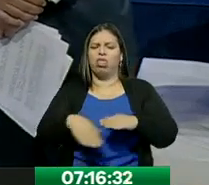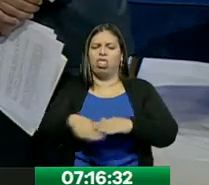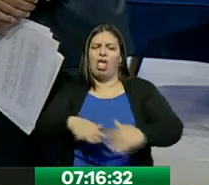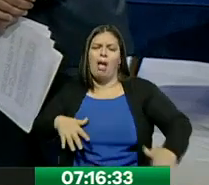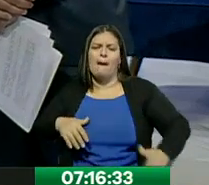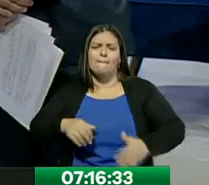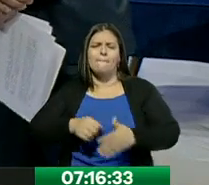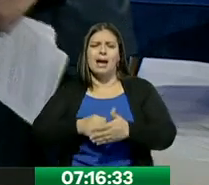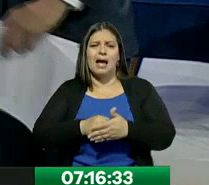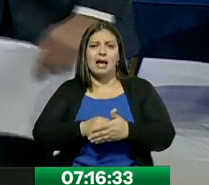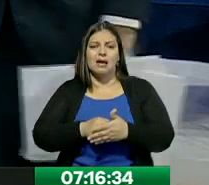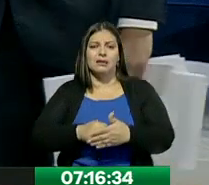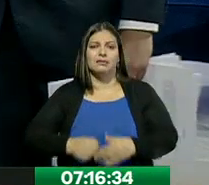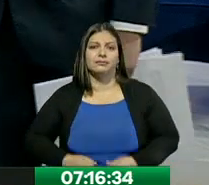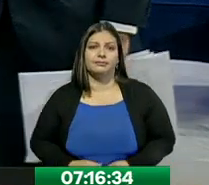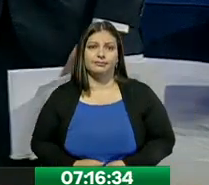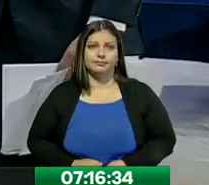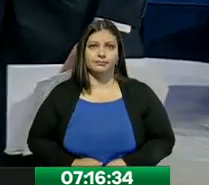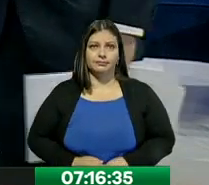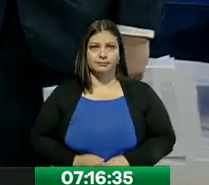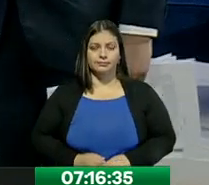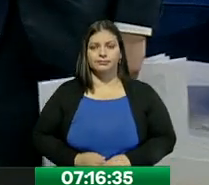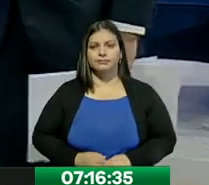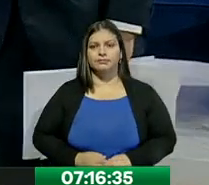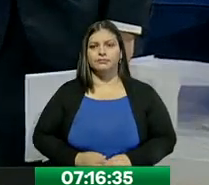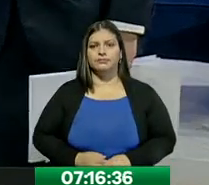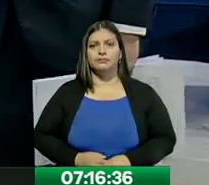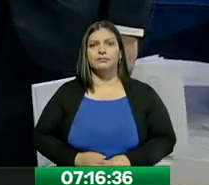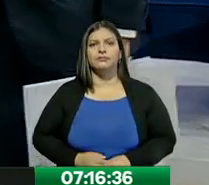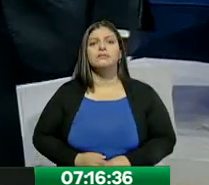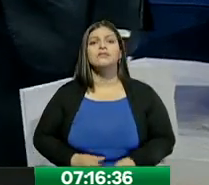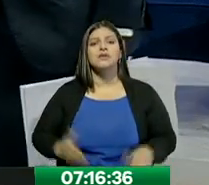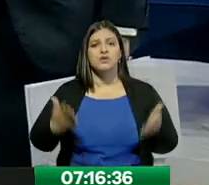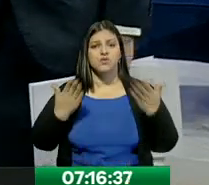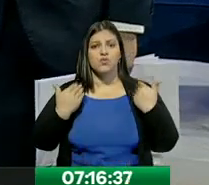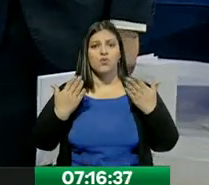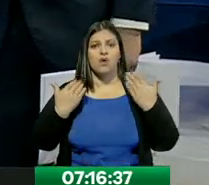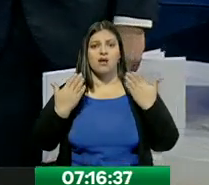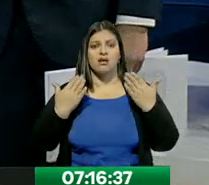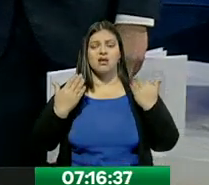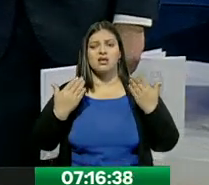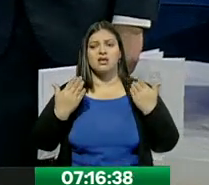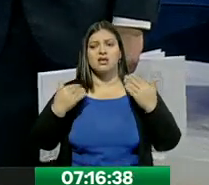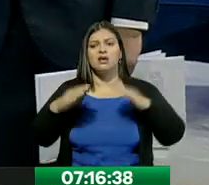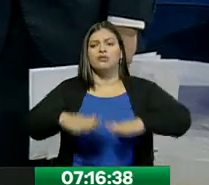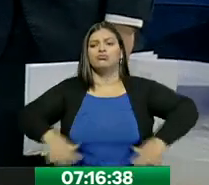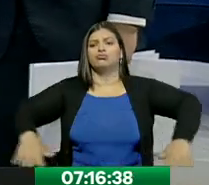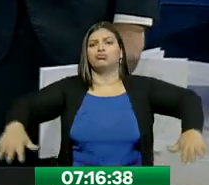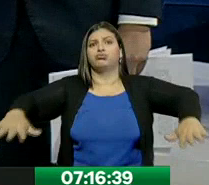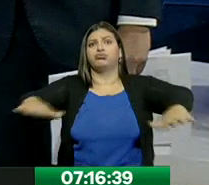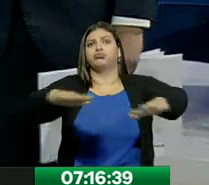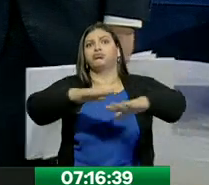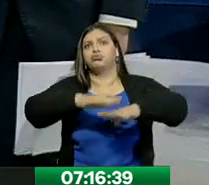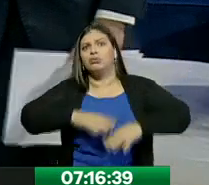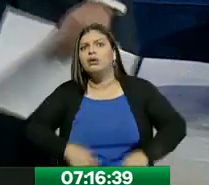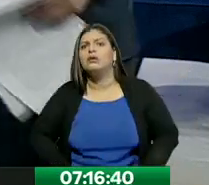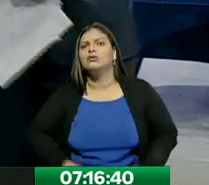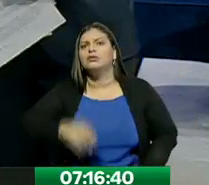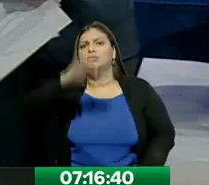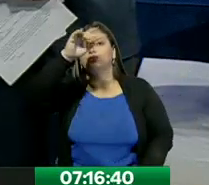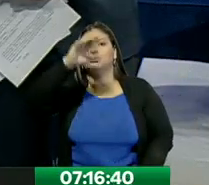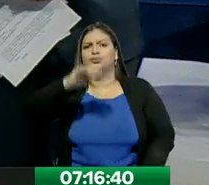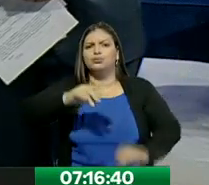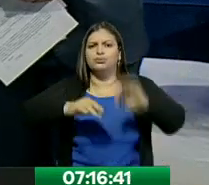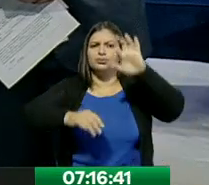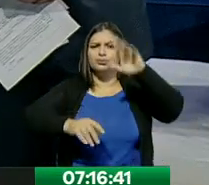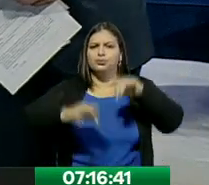No solamente es en una parte del sector de Guayaquil, sino han sido en todo Guayaquil. Pensaba que era solamente por mi barrio, no por mi urbanización, pero no, es en todo